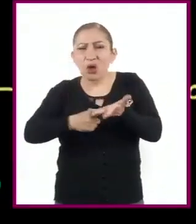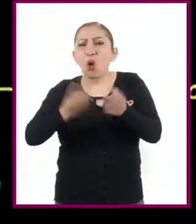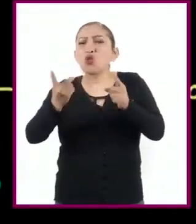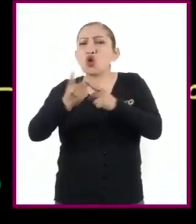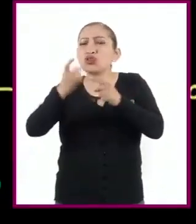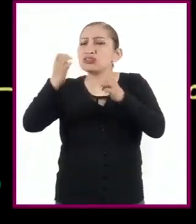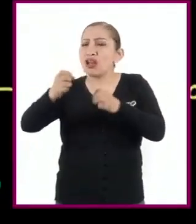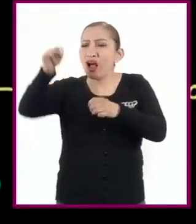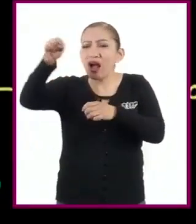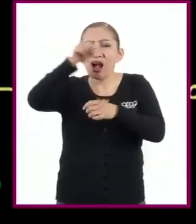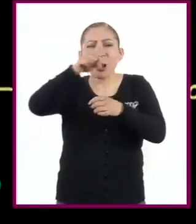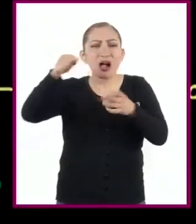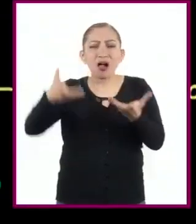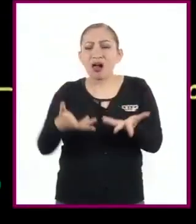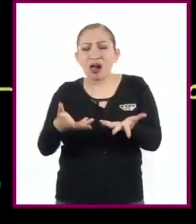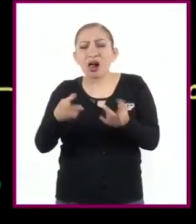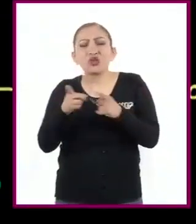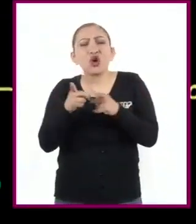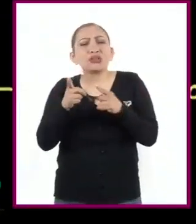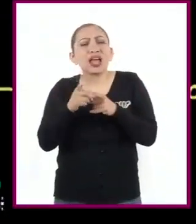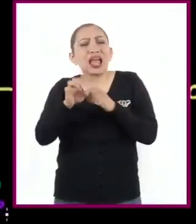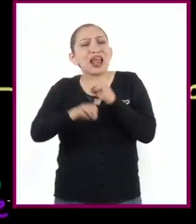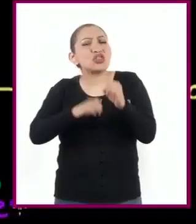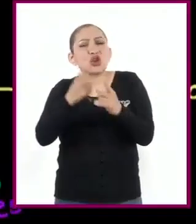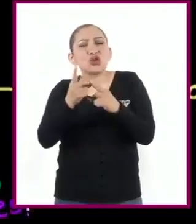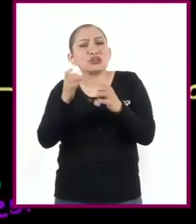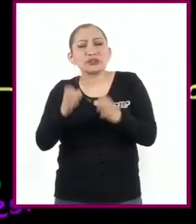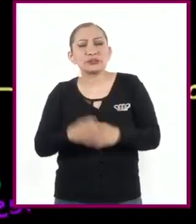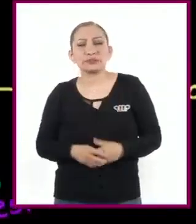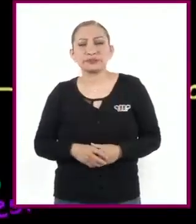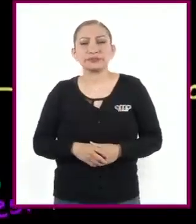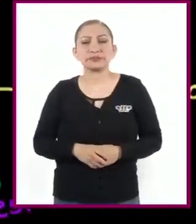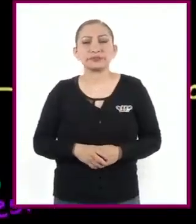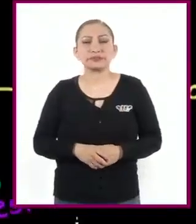dónde están? ¿Dónde están los electrones?